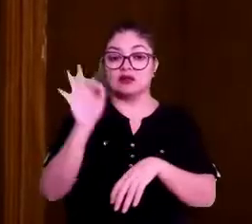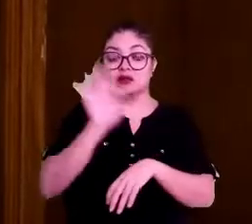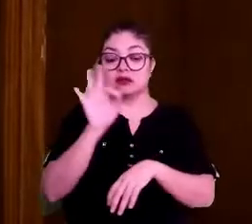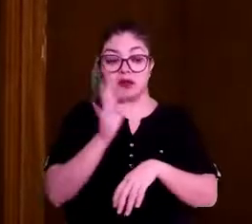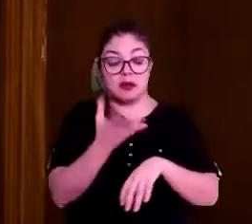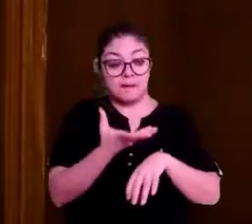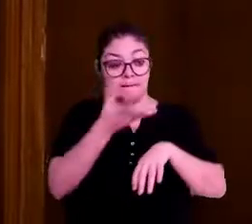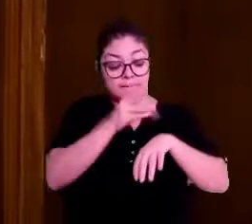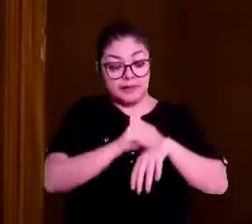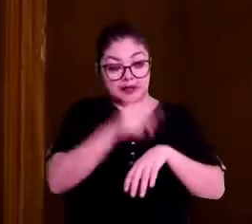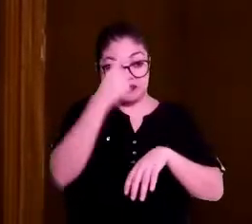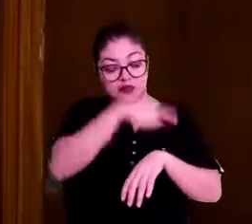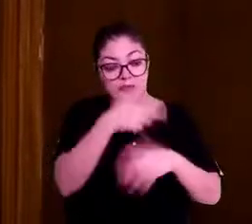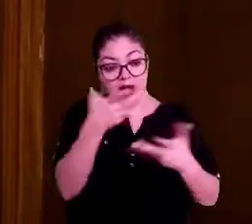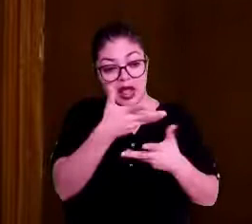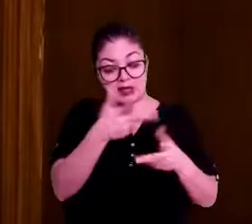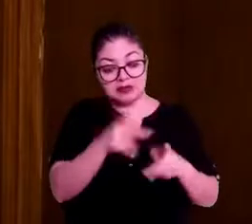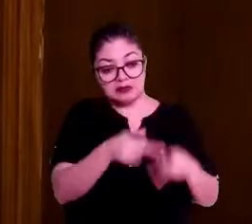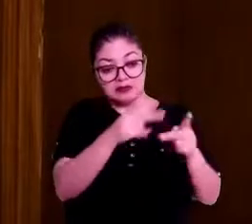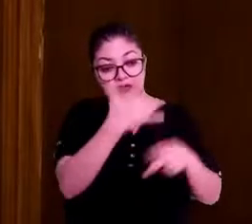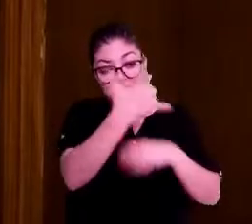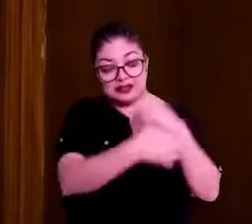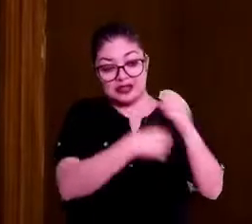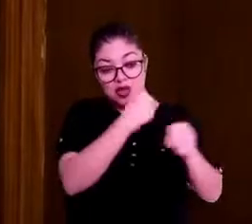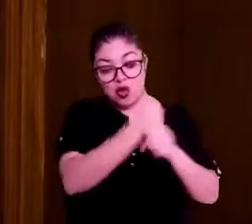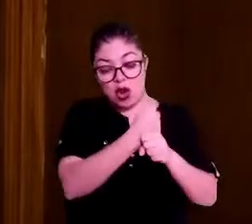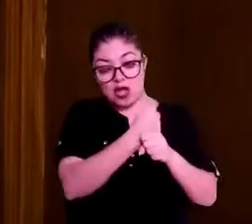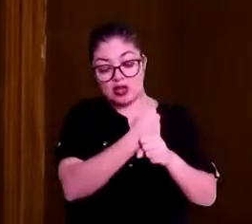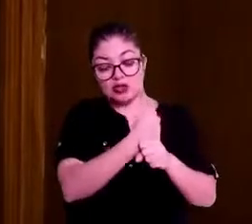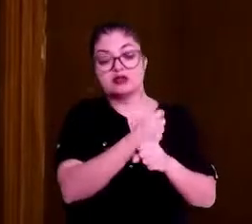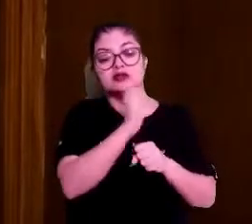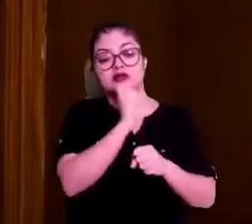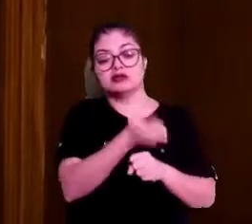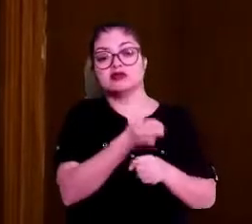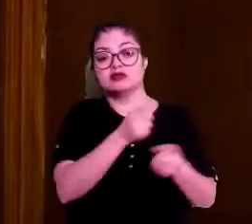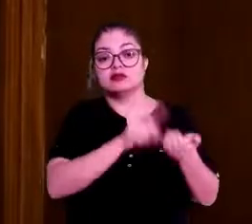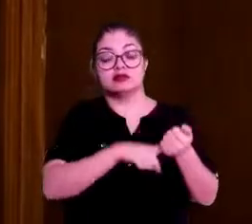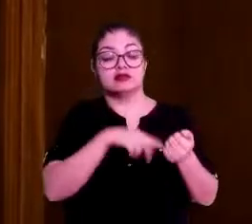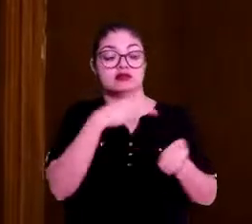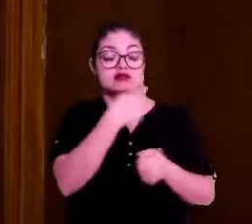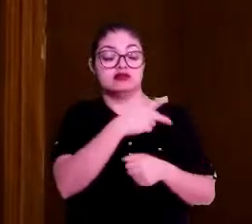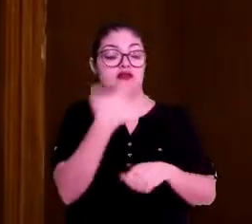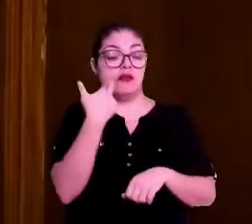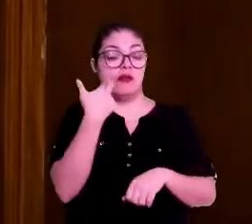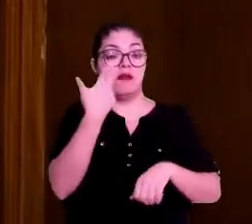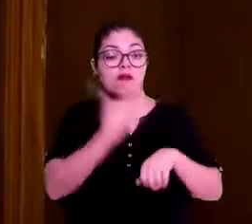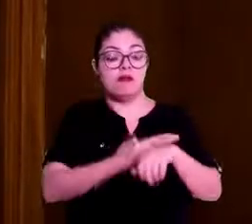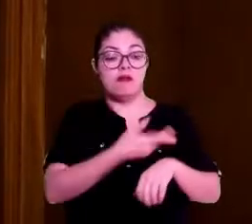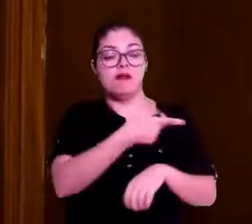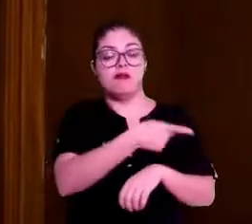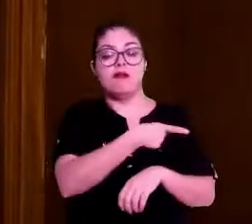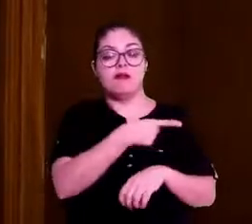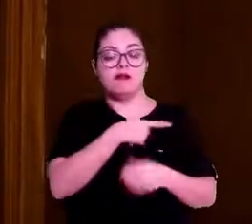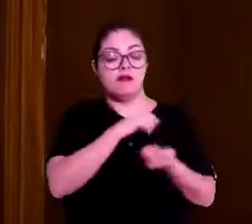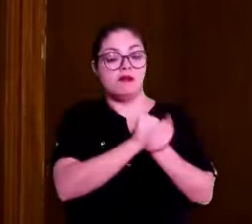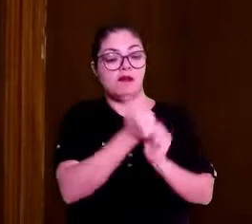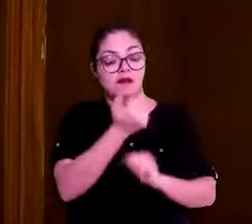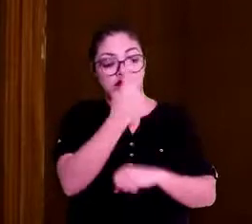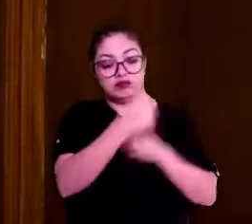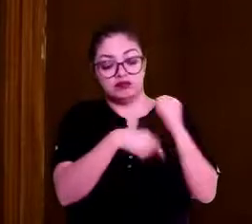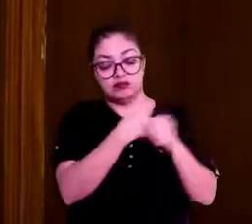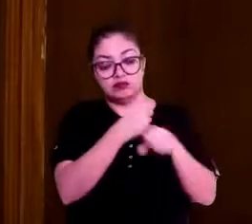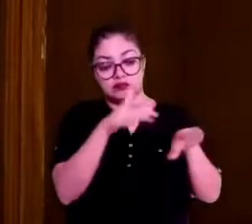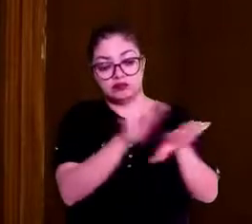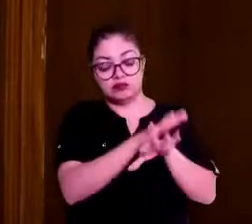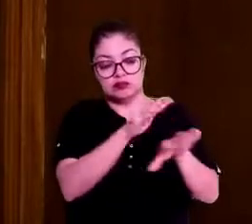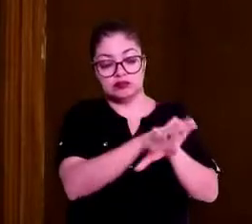de funcionamiento por un plazo de 5 años, con la independencia de que éstas puedan refrendarse de manera anual,